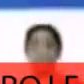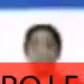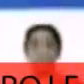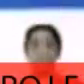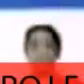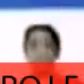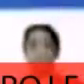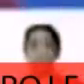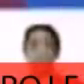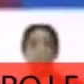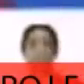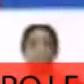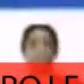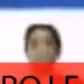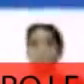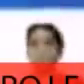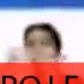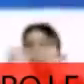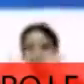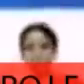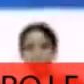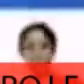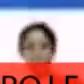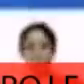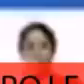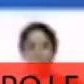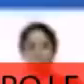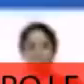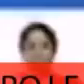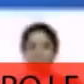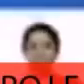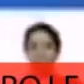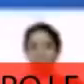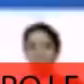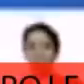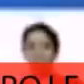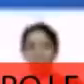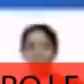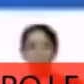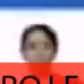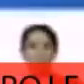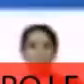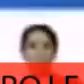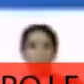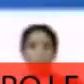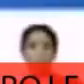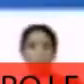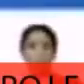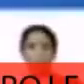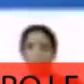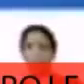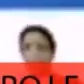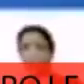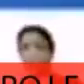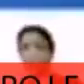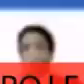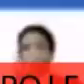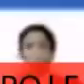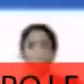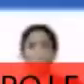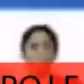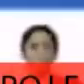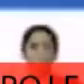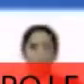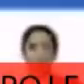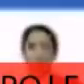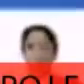soportar a lo que ya tiene más cercano, lo que la gente sabe que simplemente no sirve, pero ostenta la legitimidad de ser